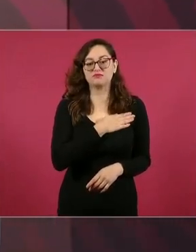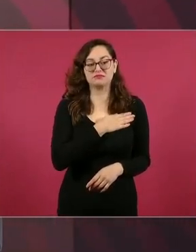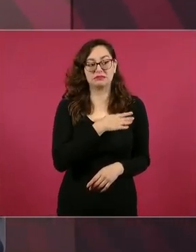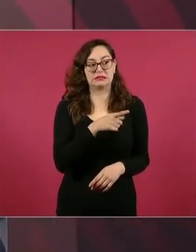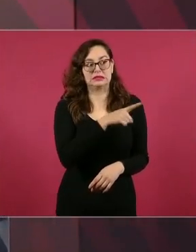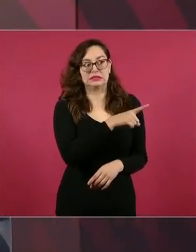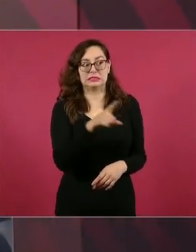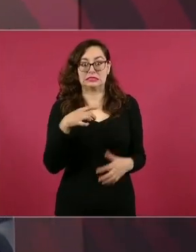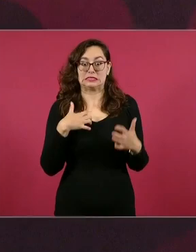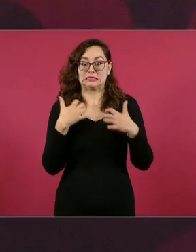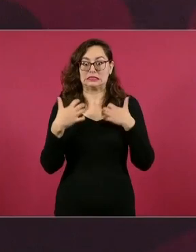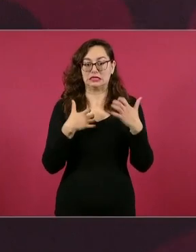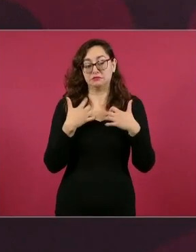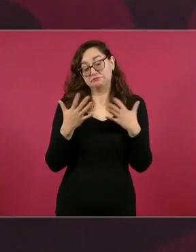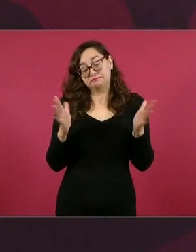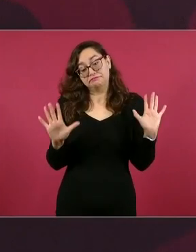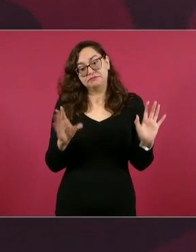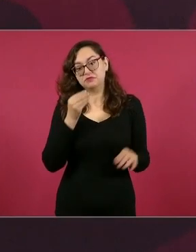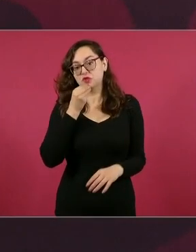los